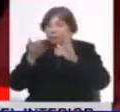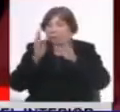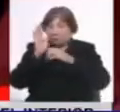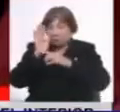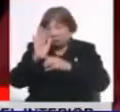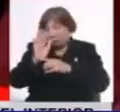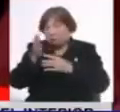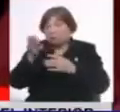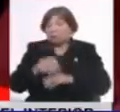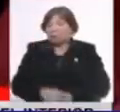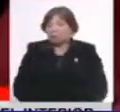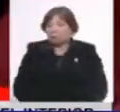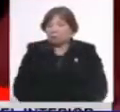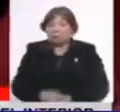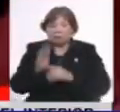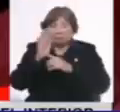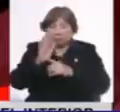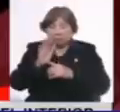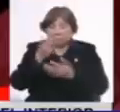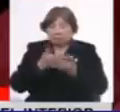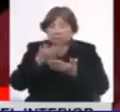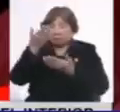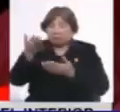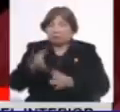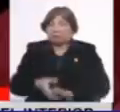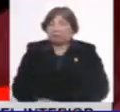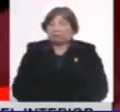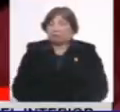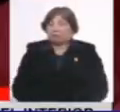está. Y lo presento ante ustedes.